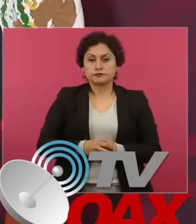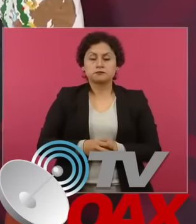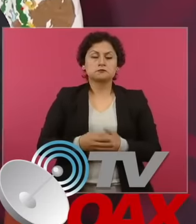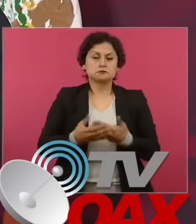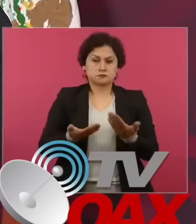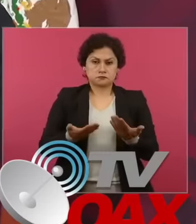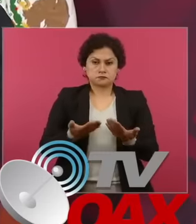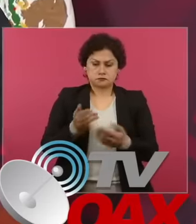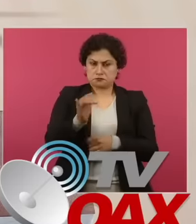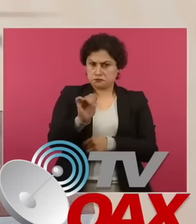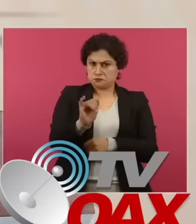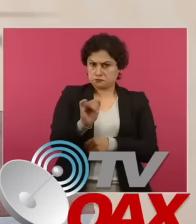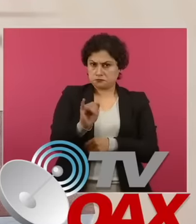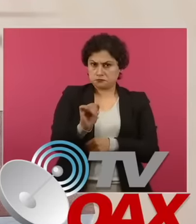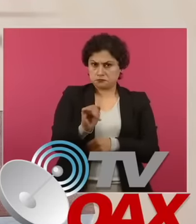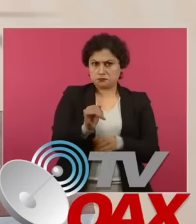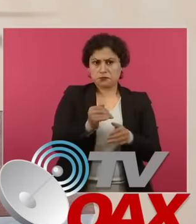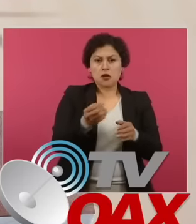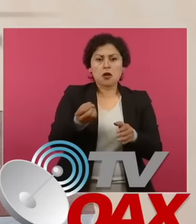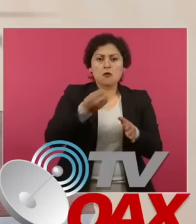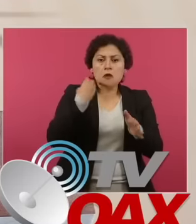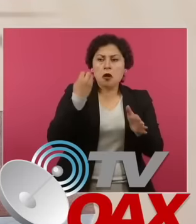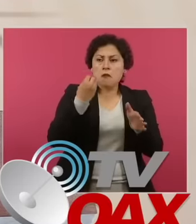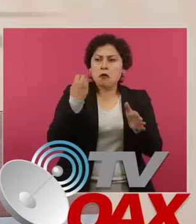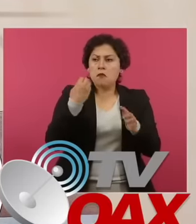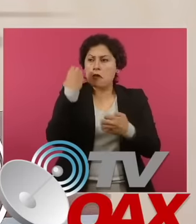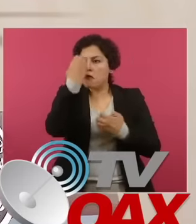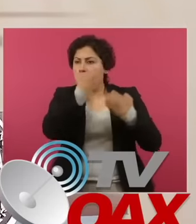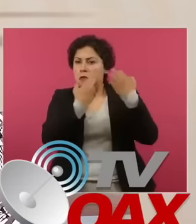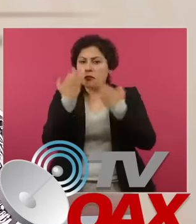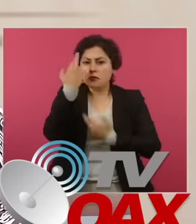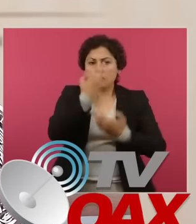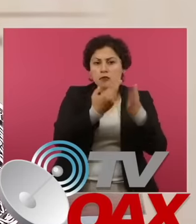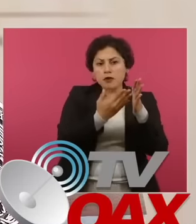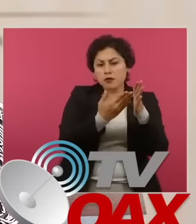estar de acuerdo con la resolución que